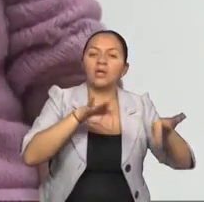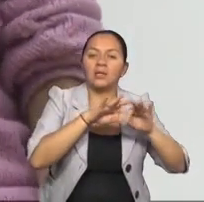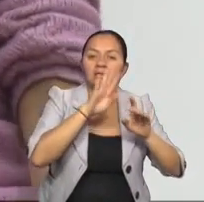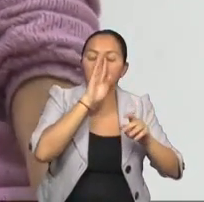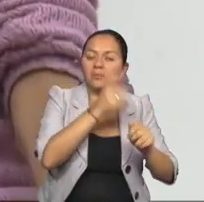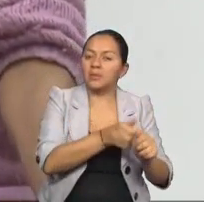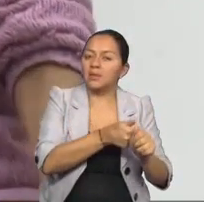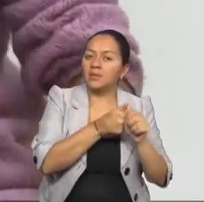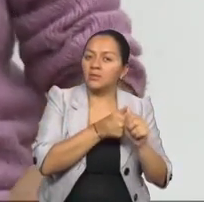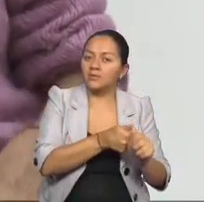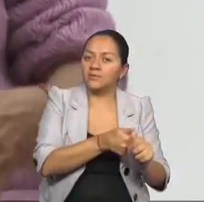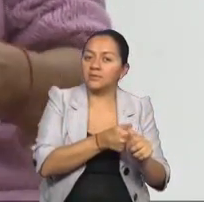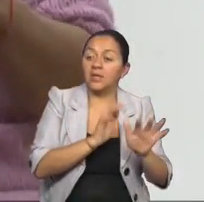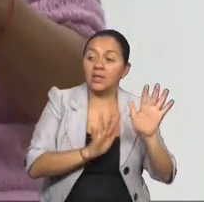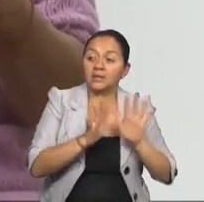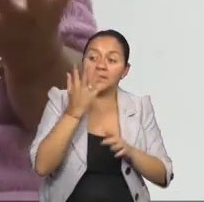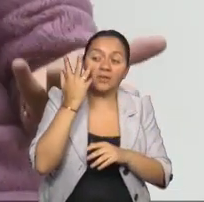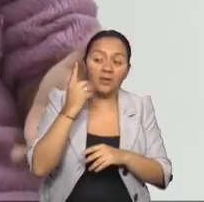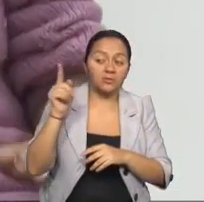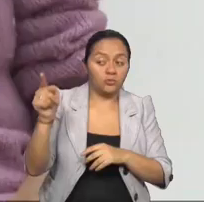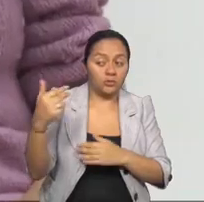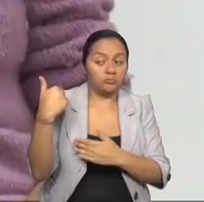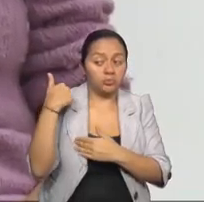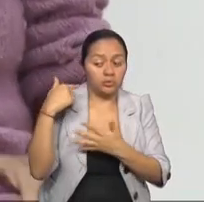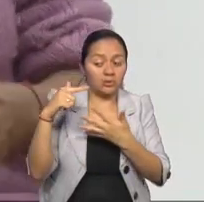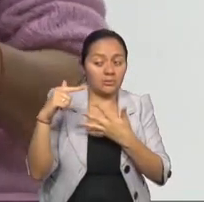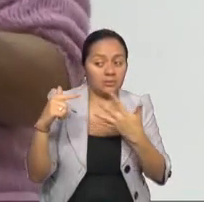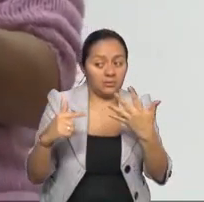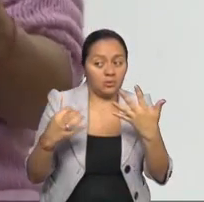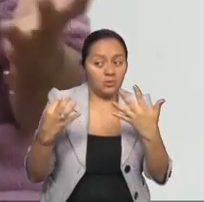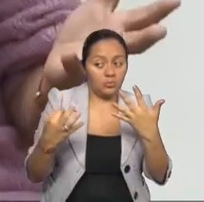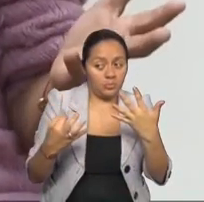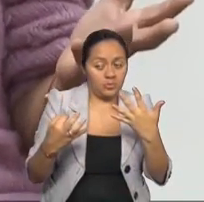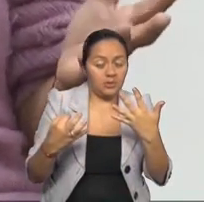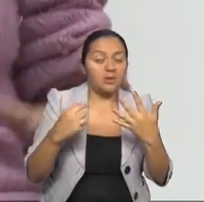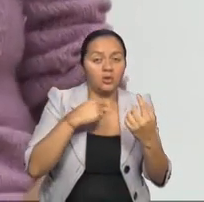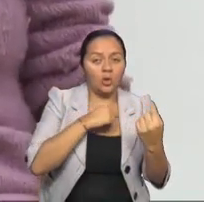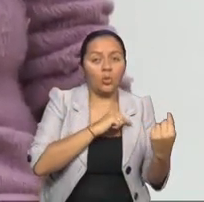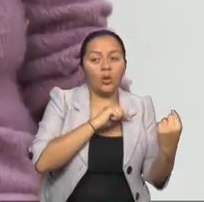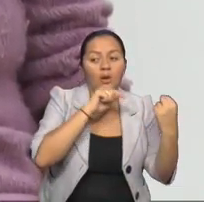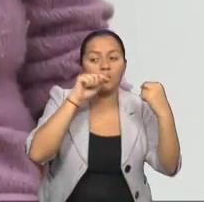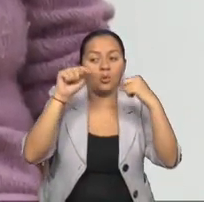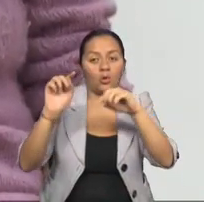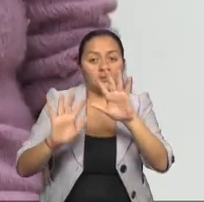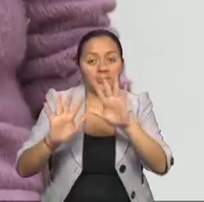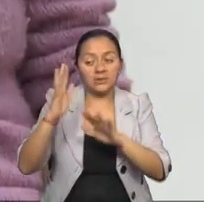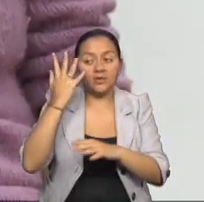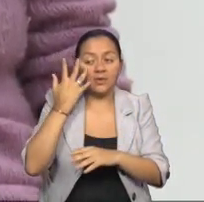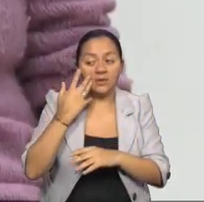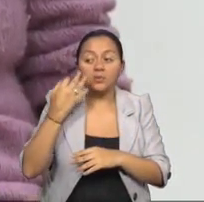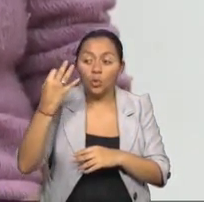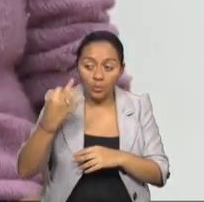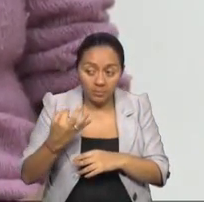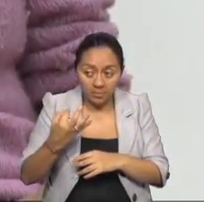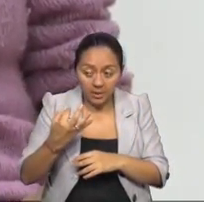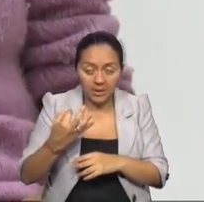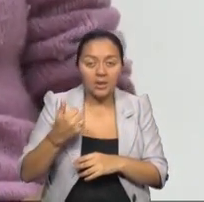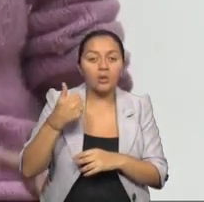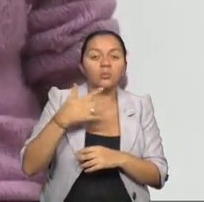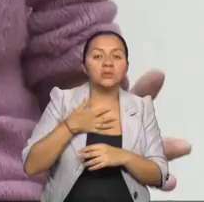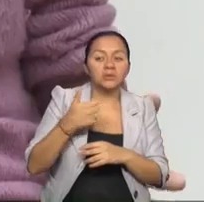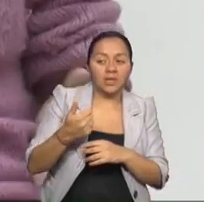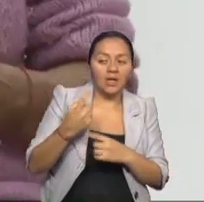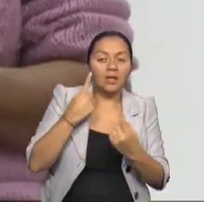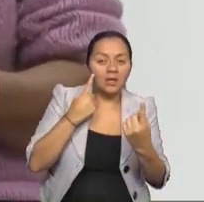personas en cierta medida no dejamos metas a cumplir que se desarrollan conjuntamente no